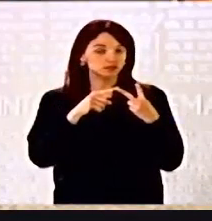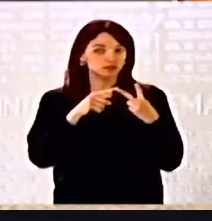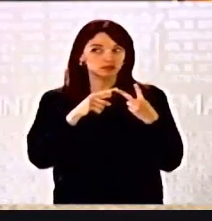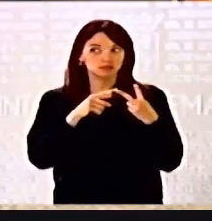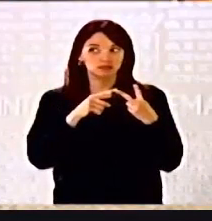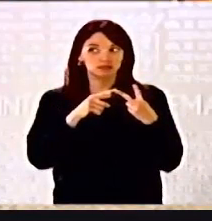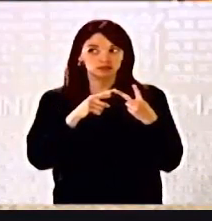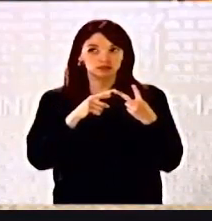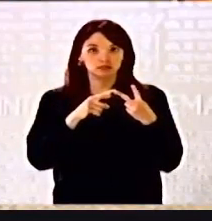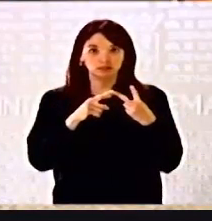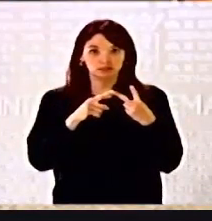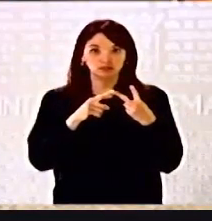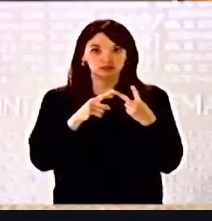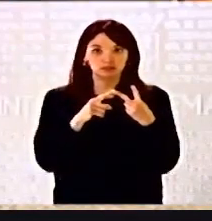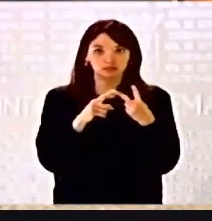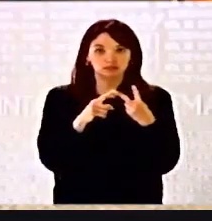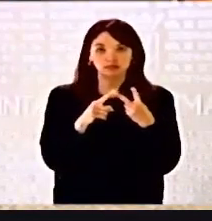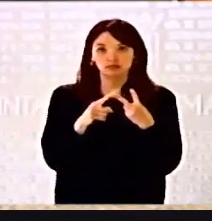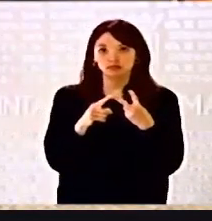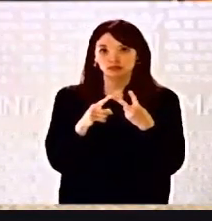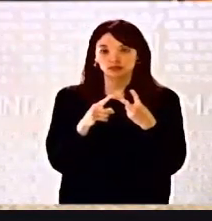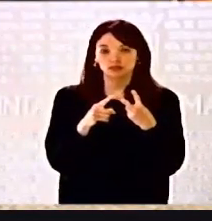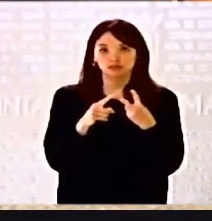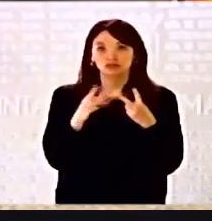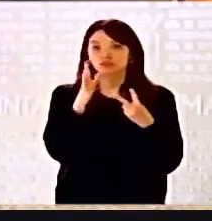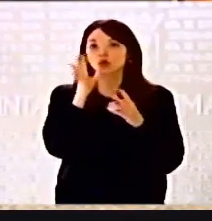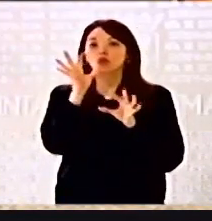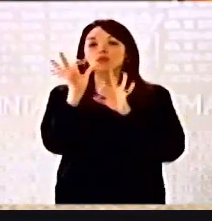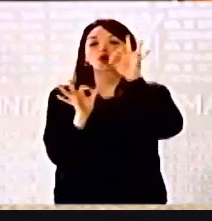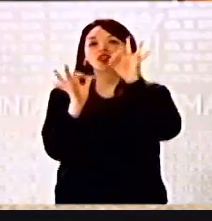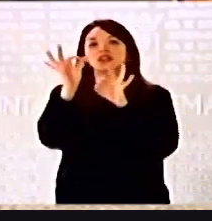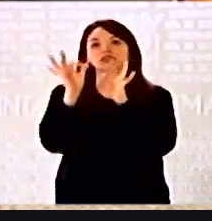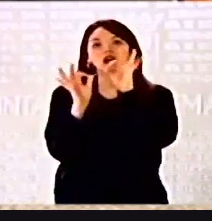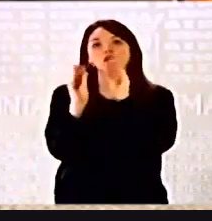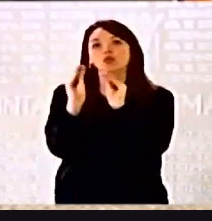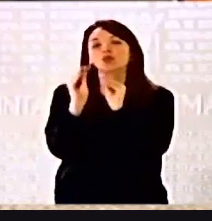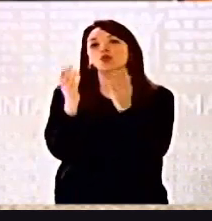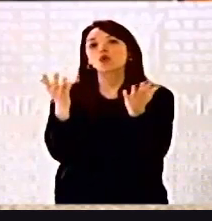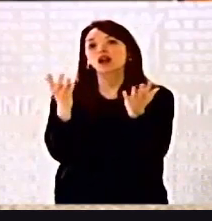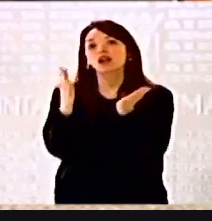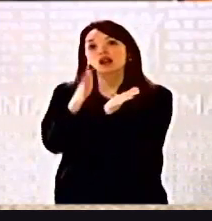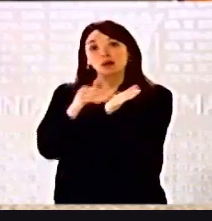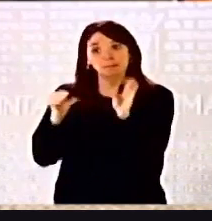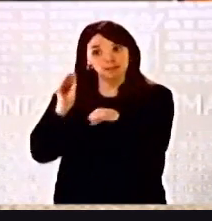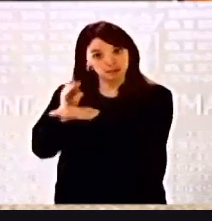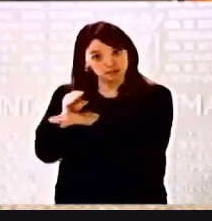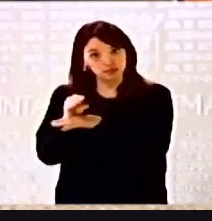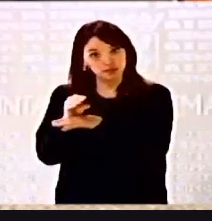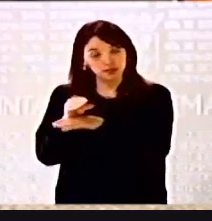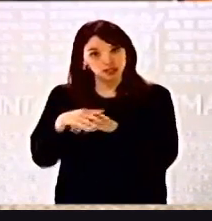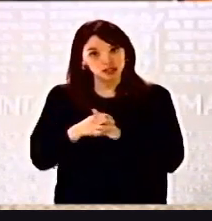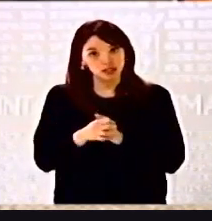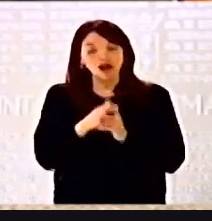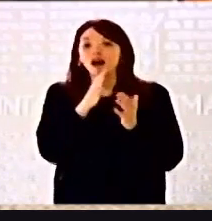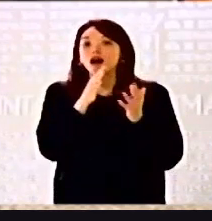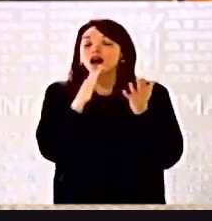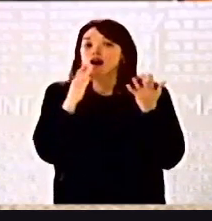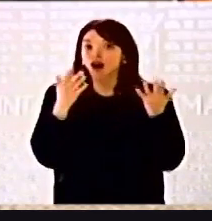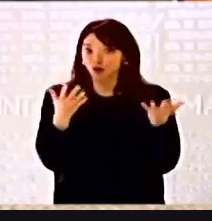¿Por ciento que les corresponde por su situación en ERTE? De prestaciones. En estos